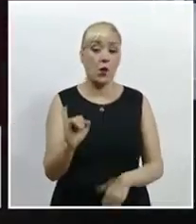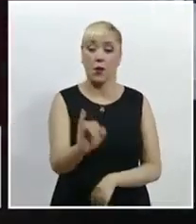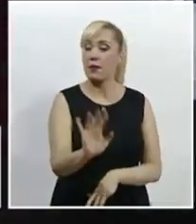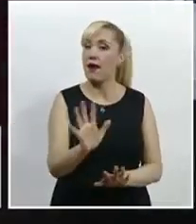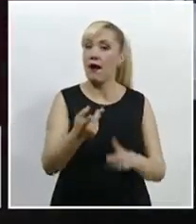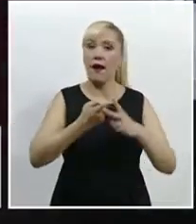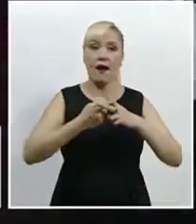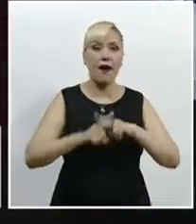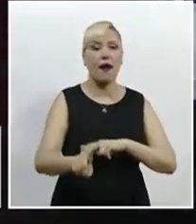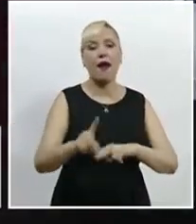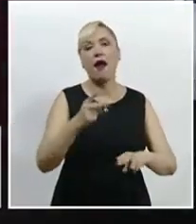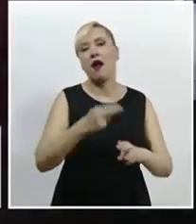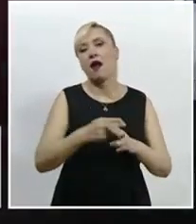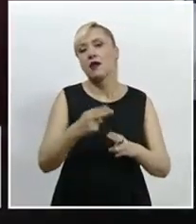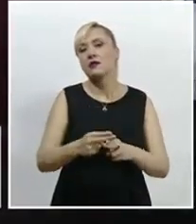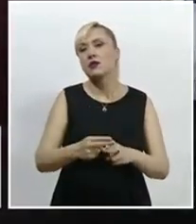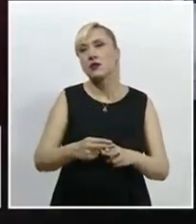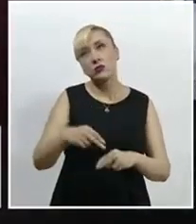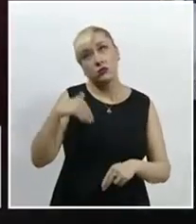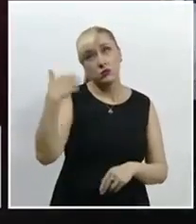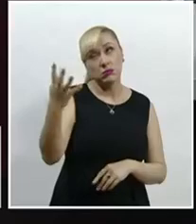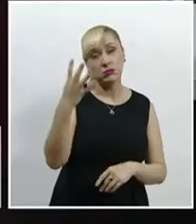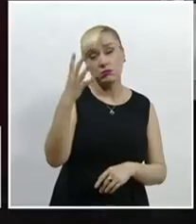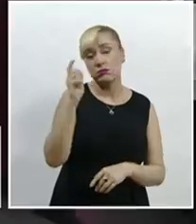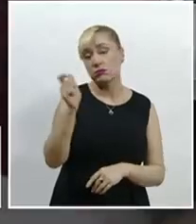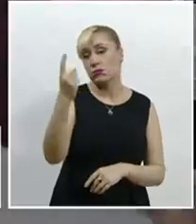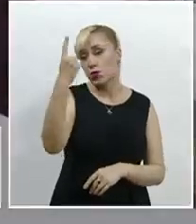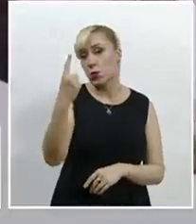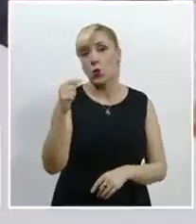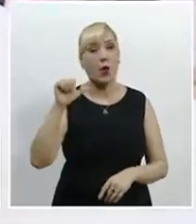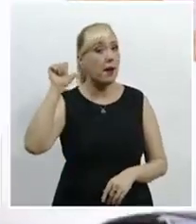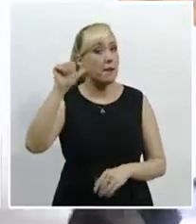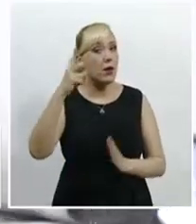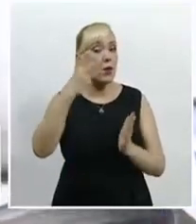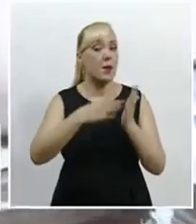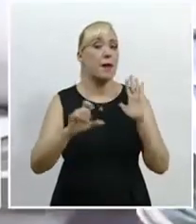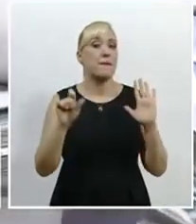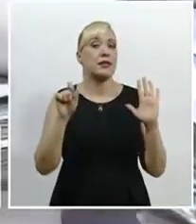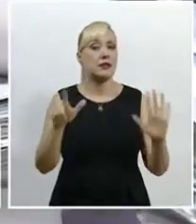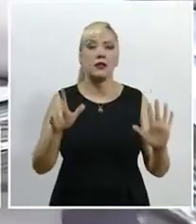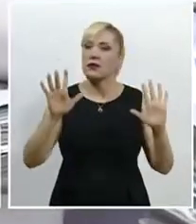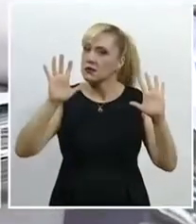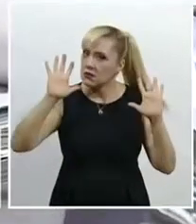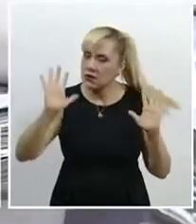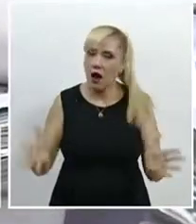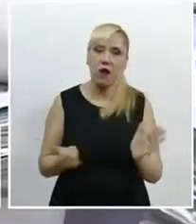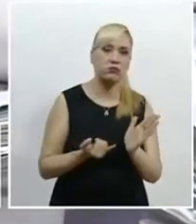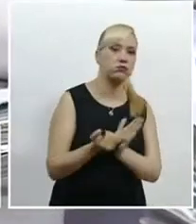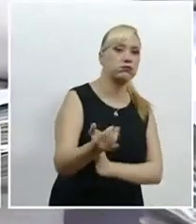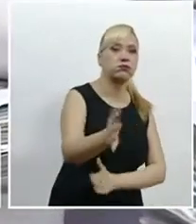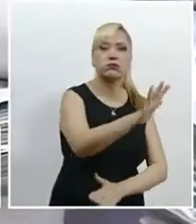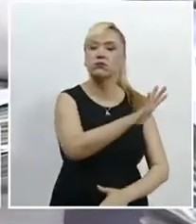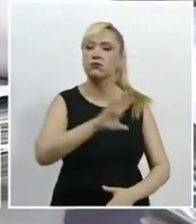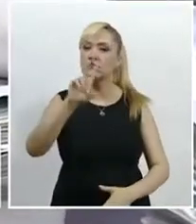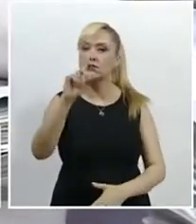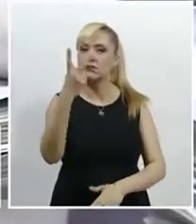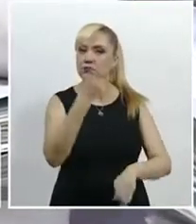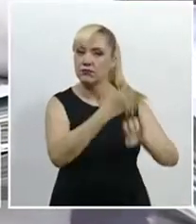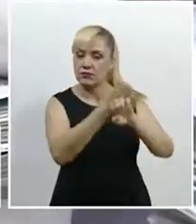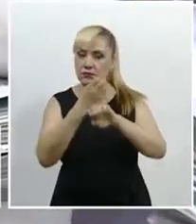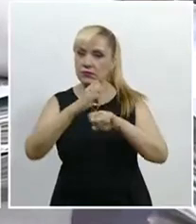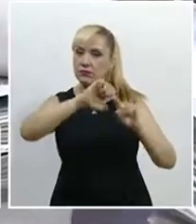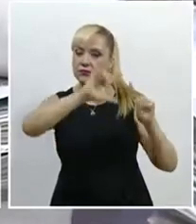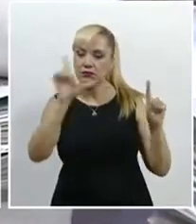para estar vigente en su totalidad a más tardar el 1 de abril de 2027. La nueva norma prevé privilegiar la oralidad en